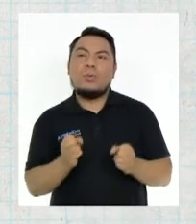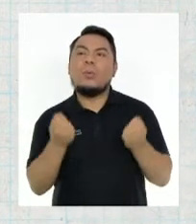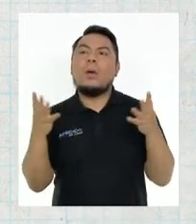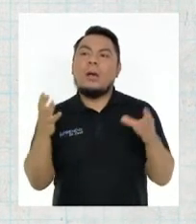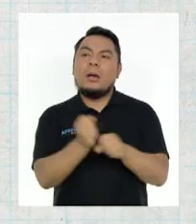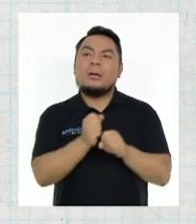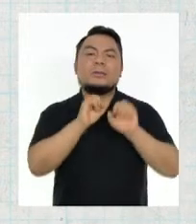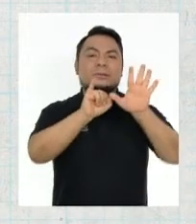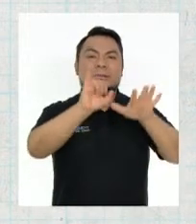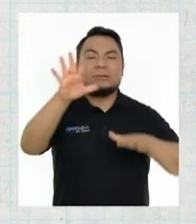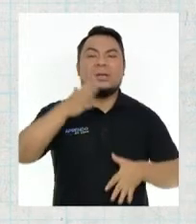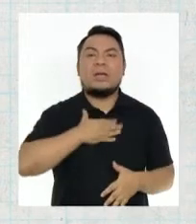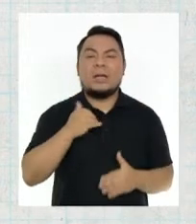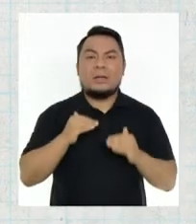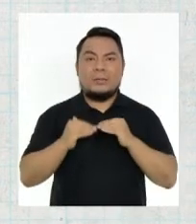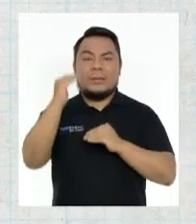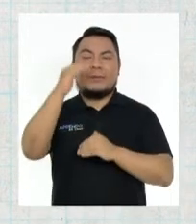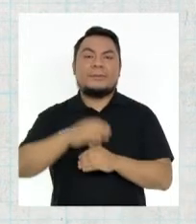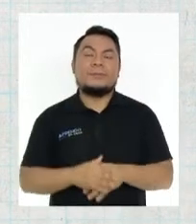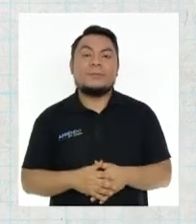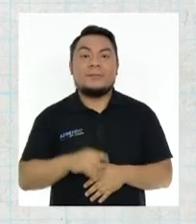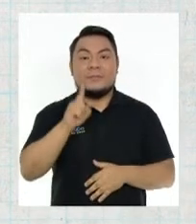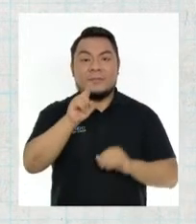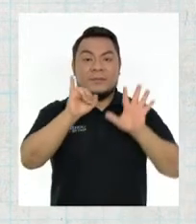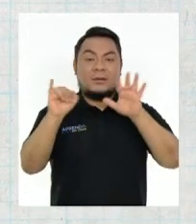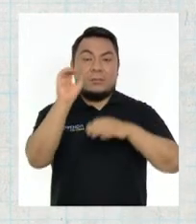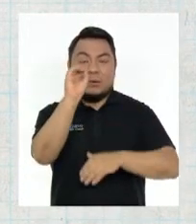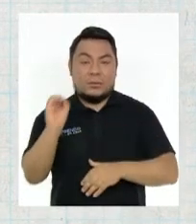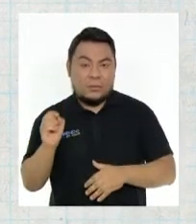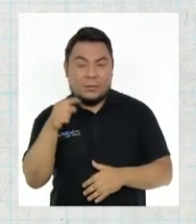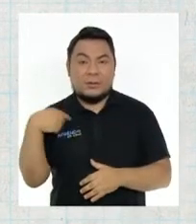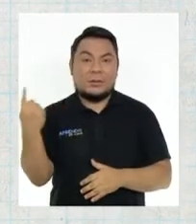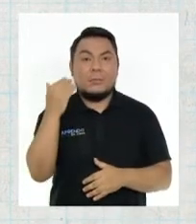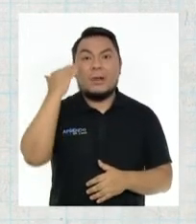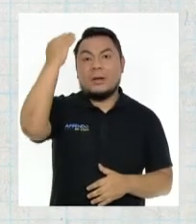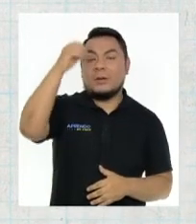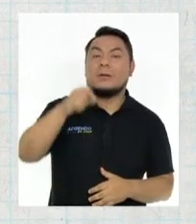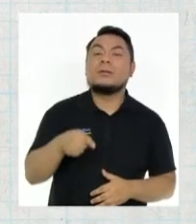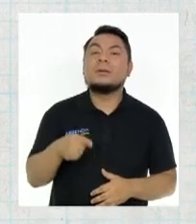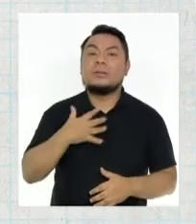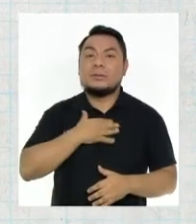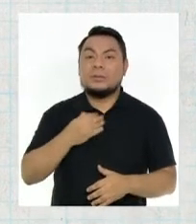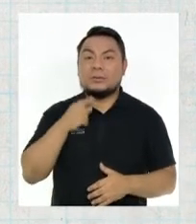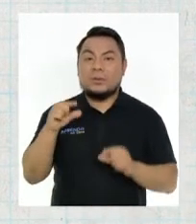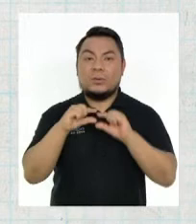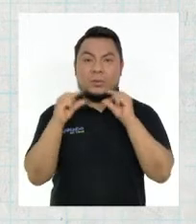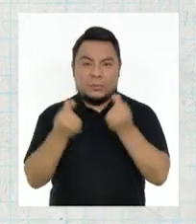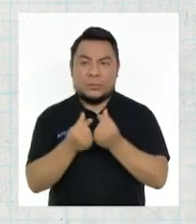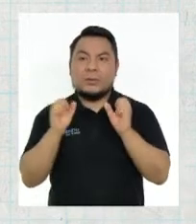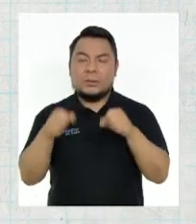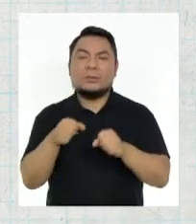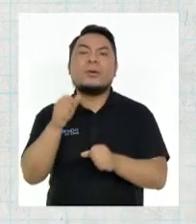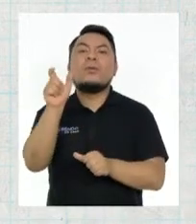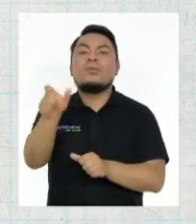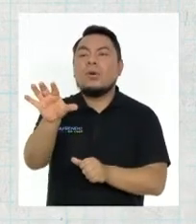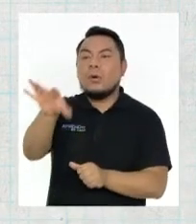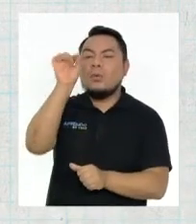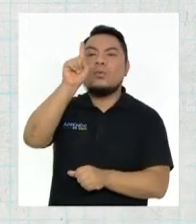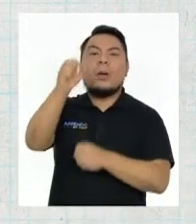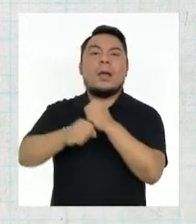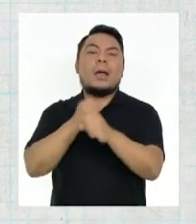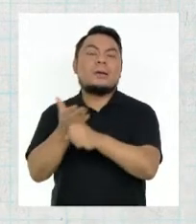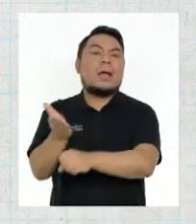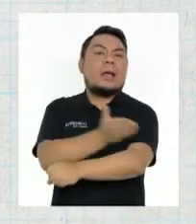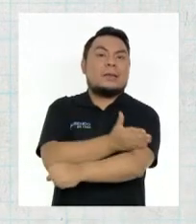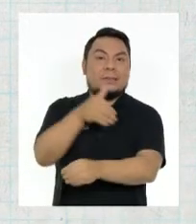de 65 años a más. El 16% de los de mayor edad son el grupo que tiene definido su candidato un año antes de la